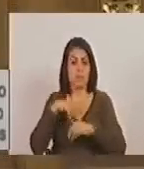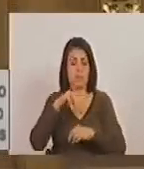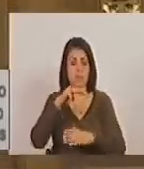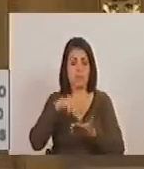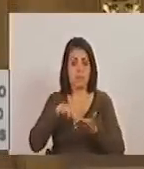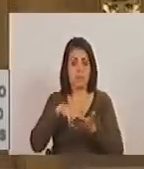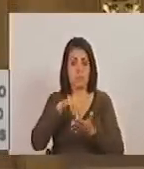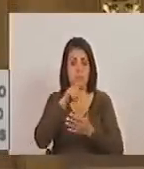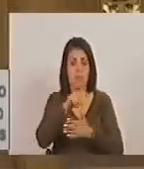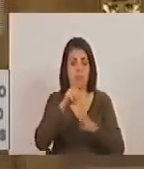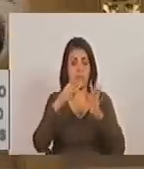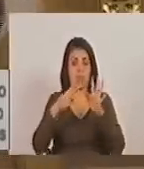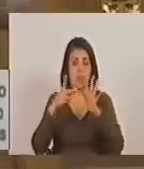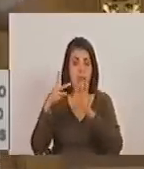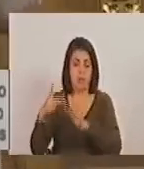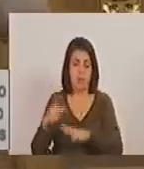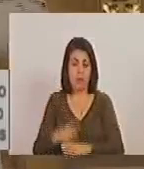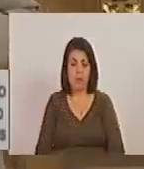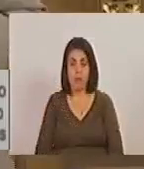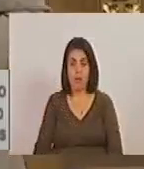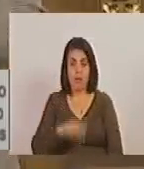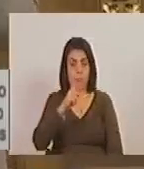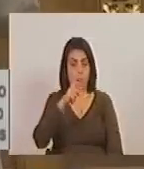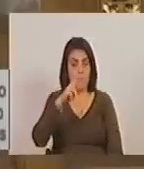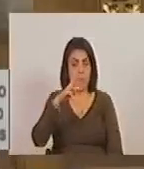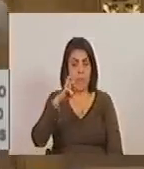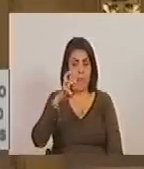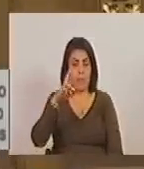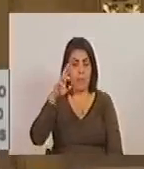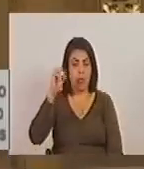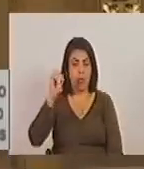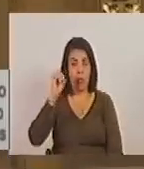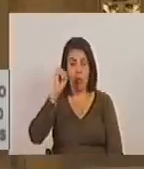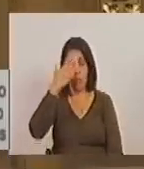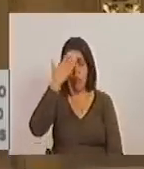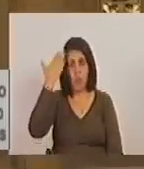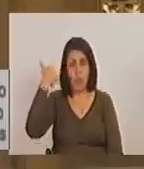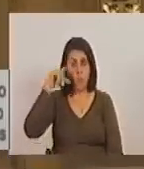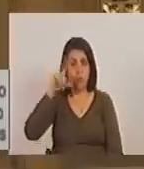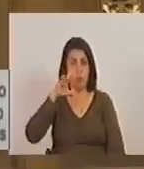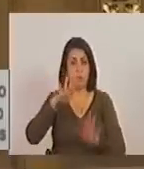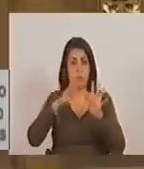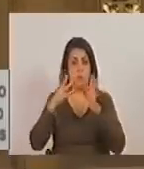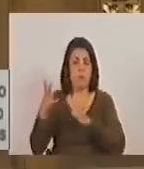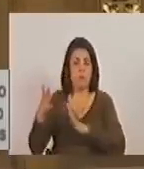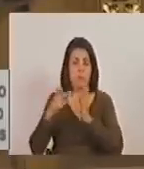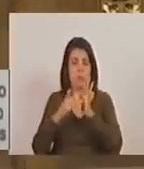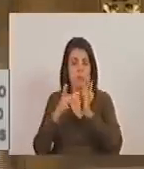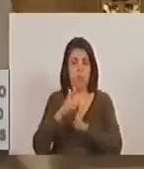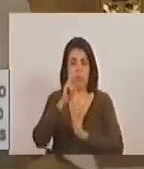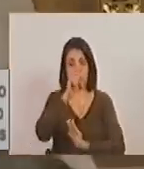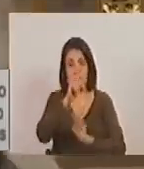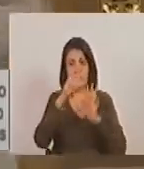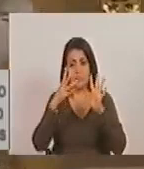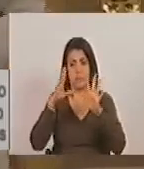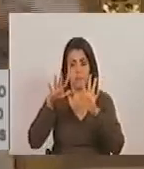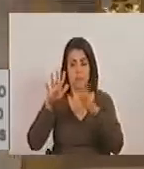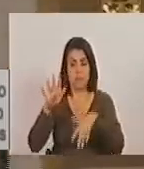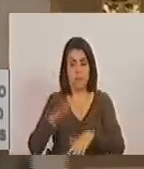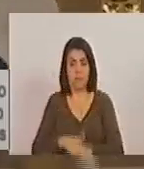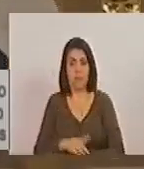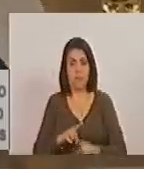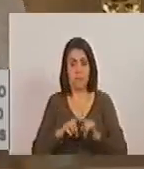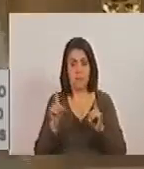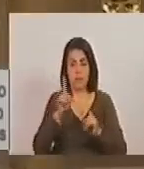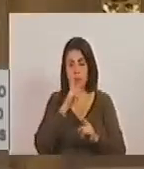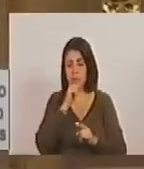año 1806, o Pedro Arévalo, tan olvidado. Cuando hablamos del 19 de abril de 1810, hablamos de Emparan, pero